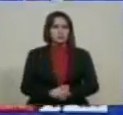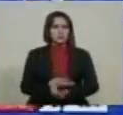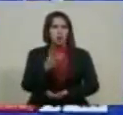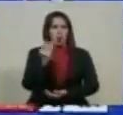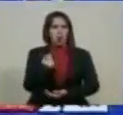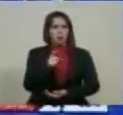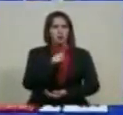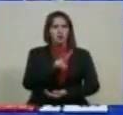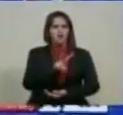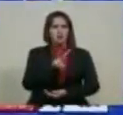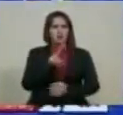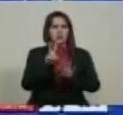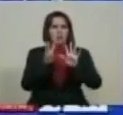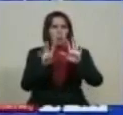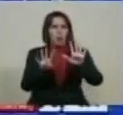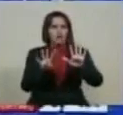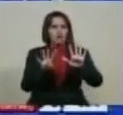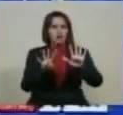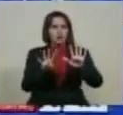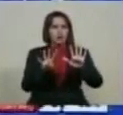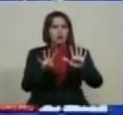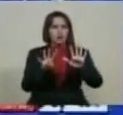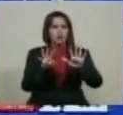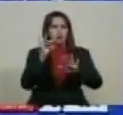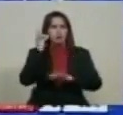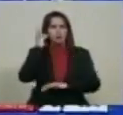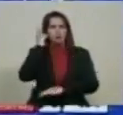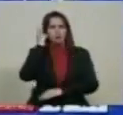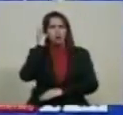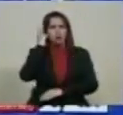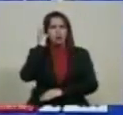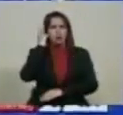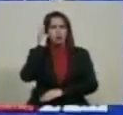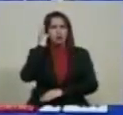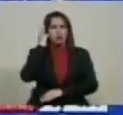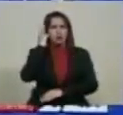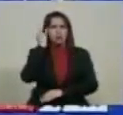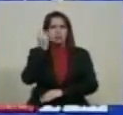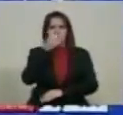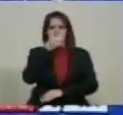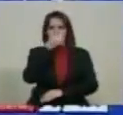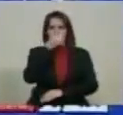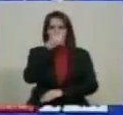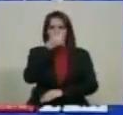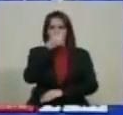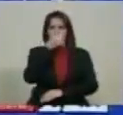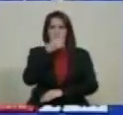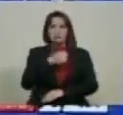Número 29, la compañera Margerlin Arias.